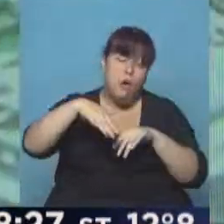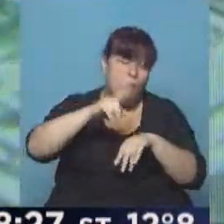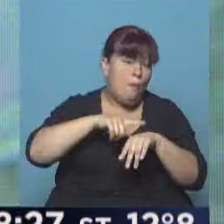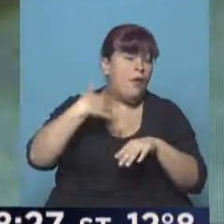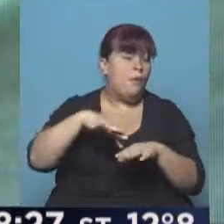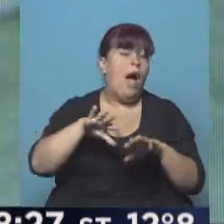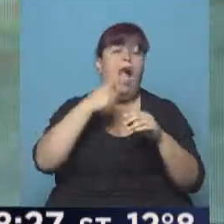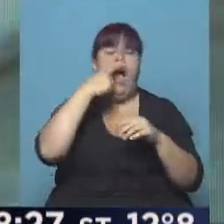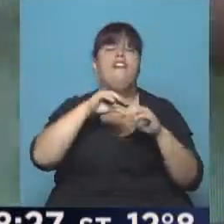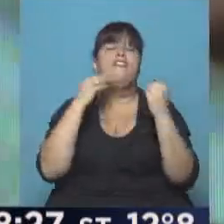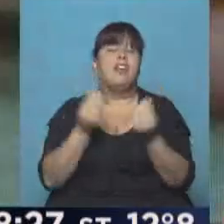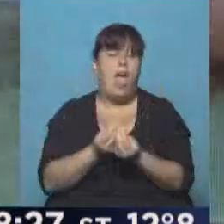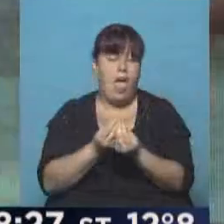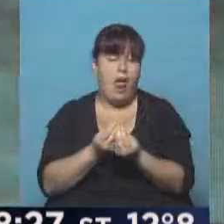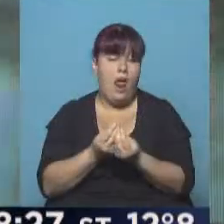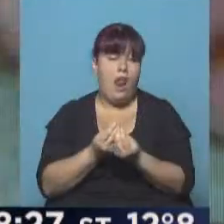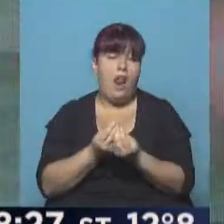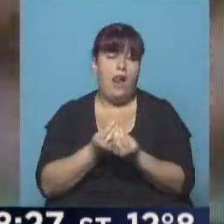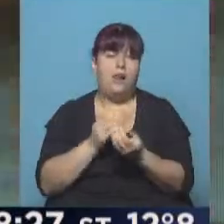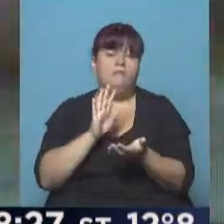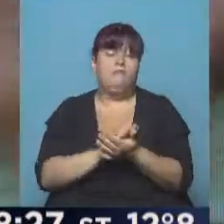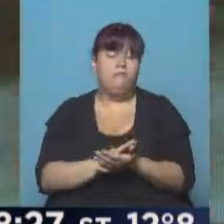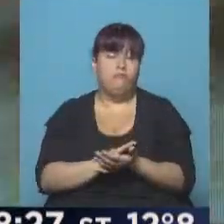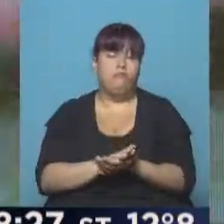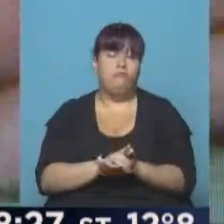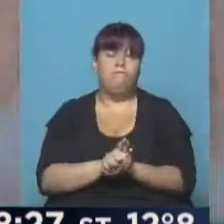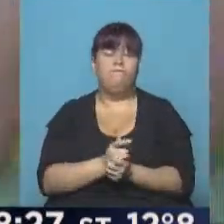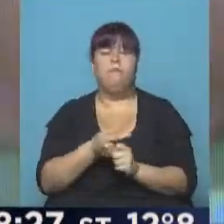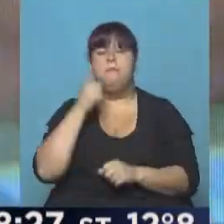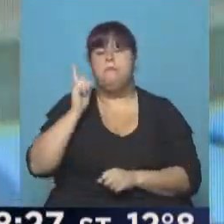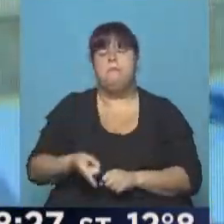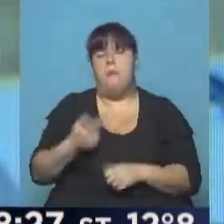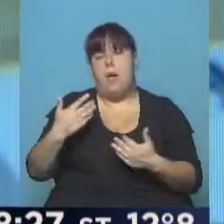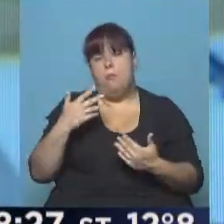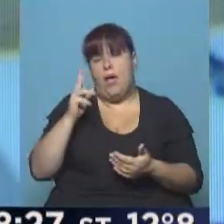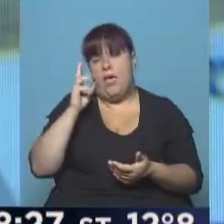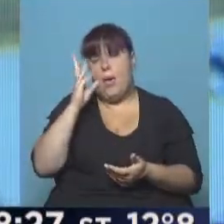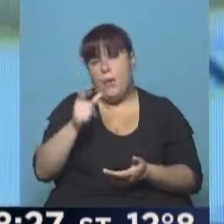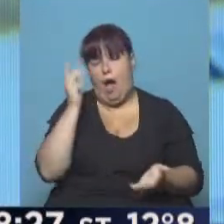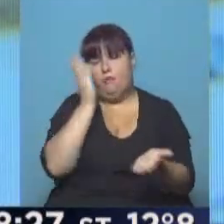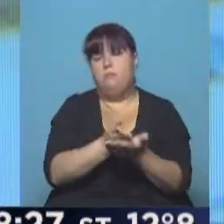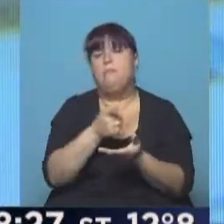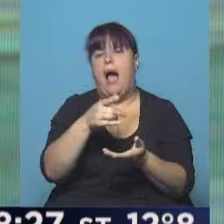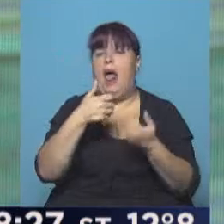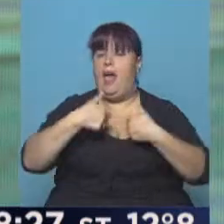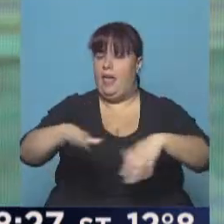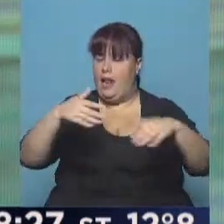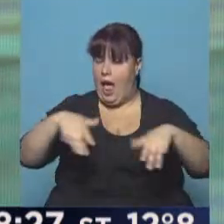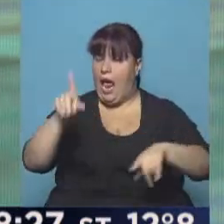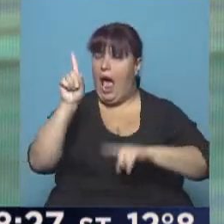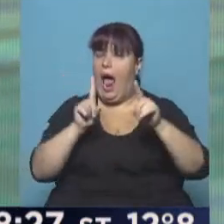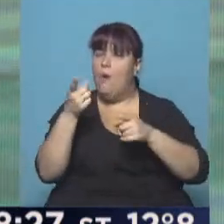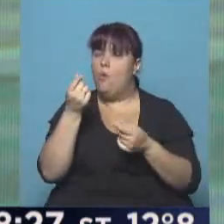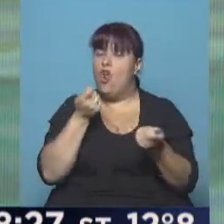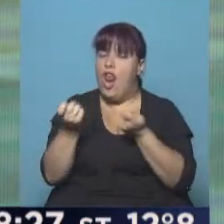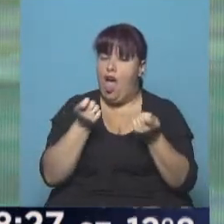tener un resultado en alguna imposición que puedan llegar a tener los bancos justamente para desprenderse de algunas